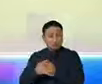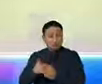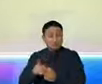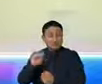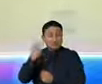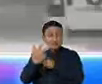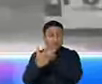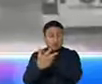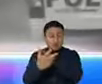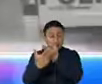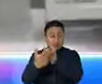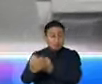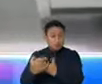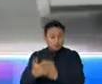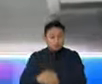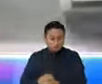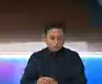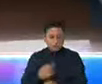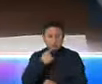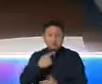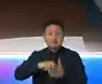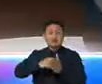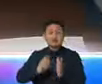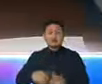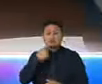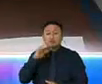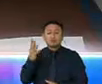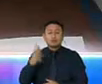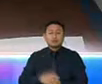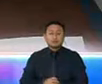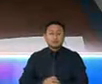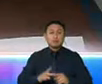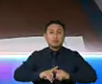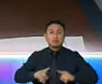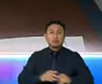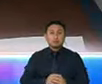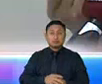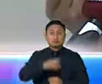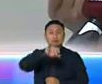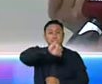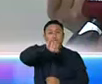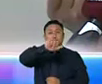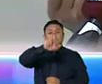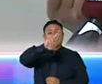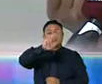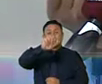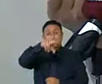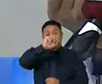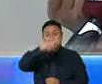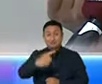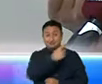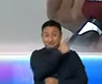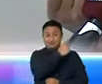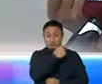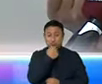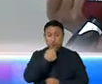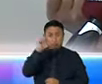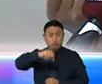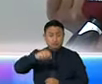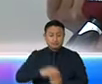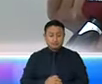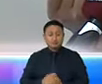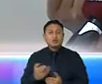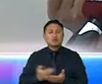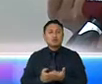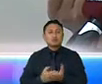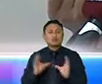la Contraloría menciona que no existe, pero a decir de Jaramillo, sí existió. Y en reunión del Comité Interinstitucional